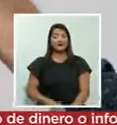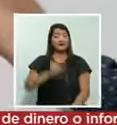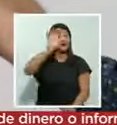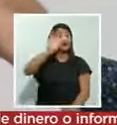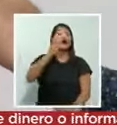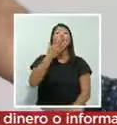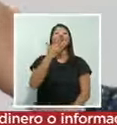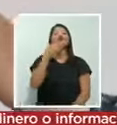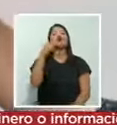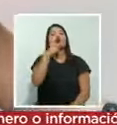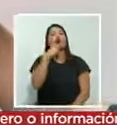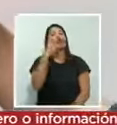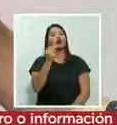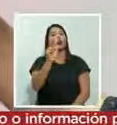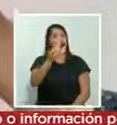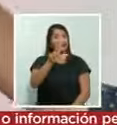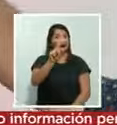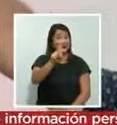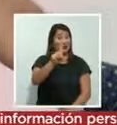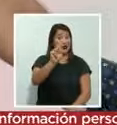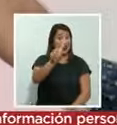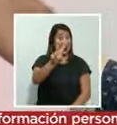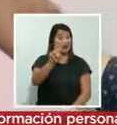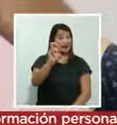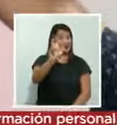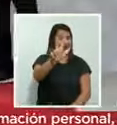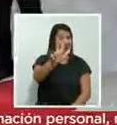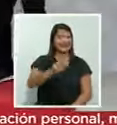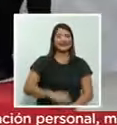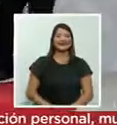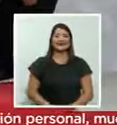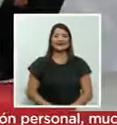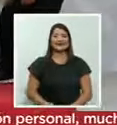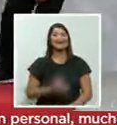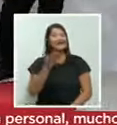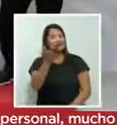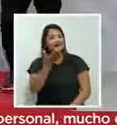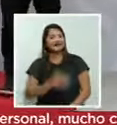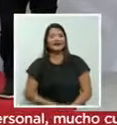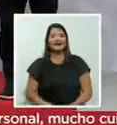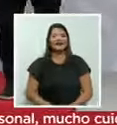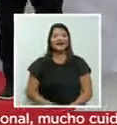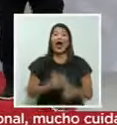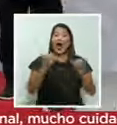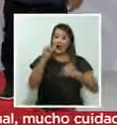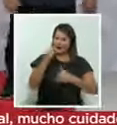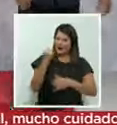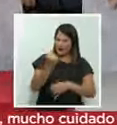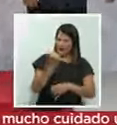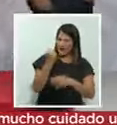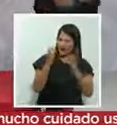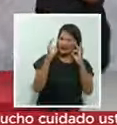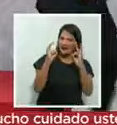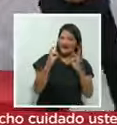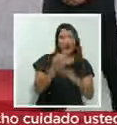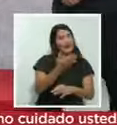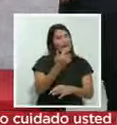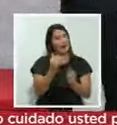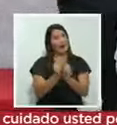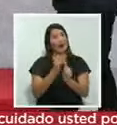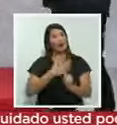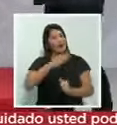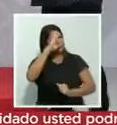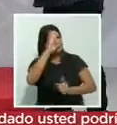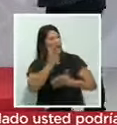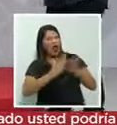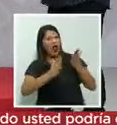marca roja y contamos tres. Uno, dos, tres. Adelante. Ahora sí. Eso. Bajamos. ¿Saludos